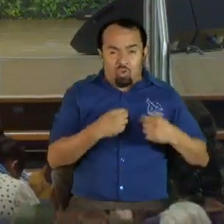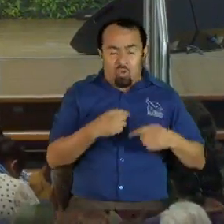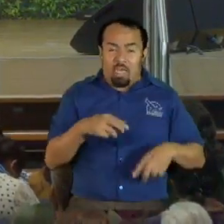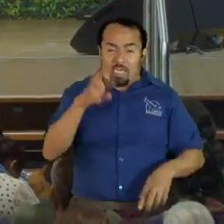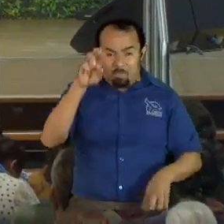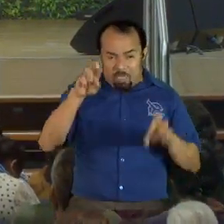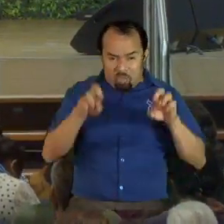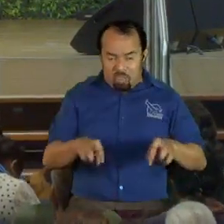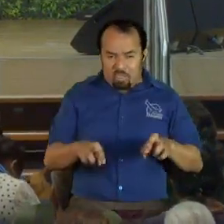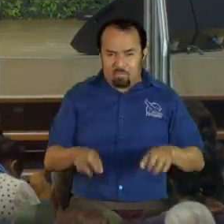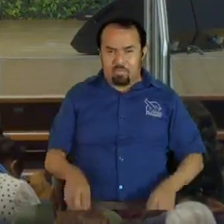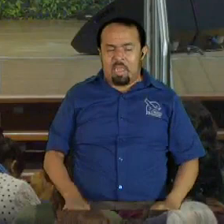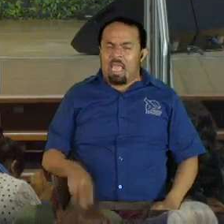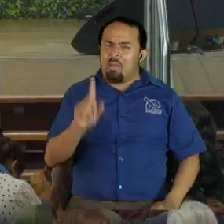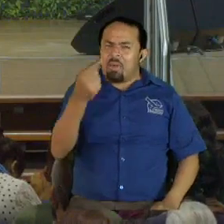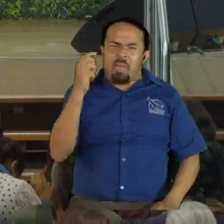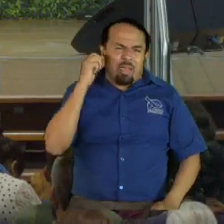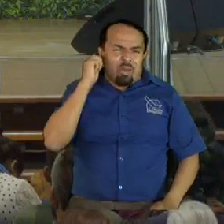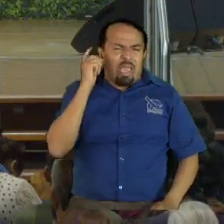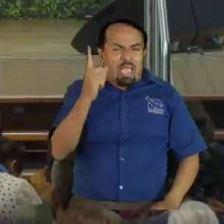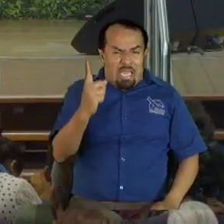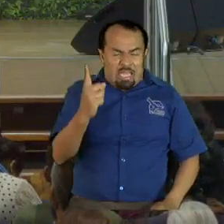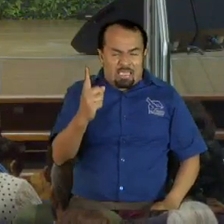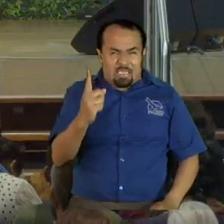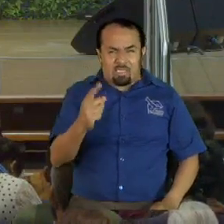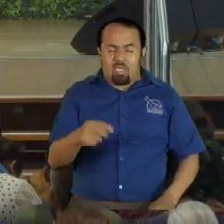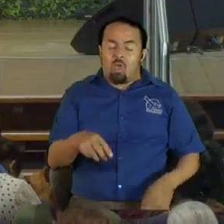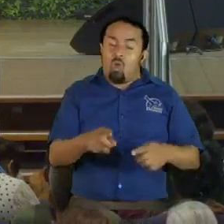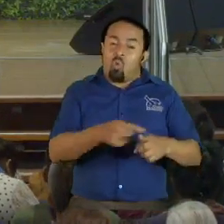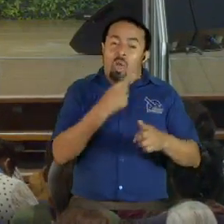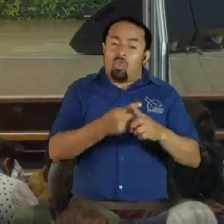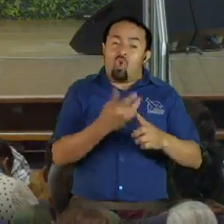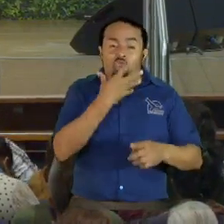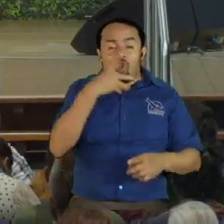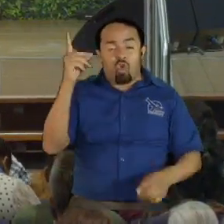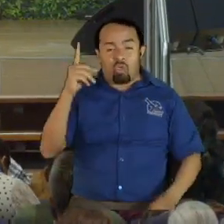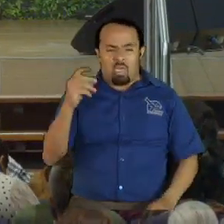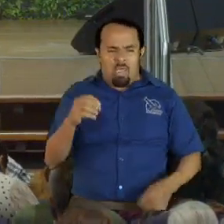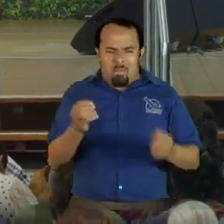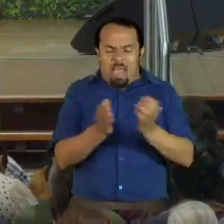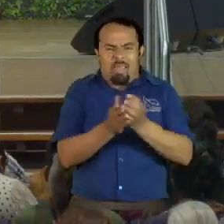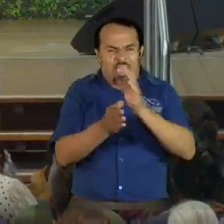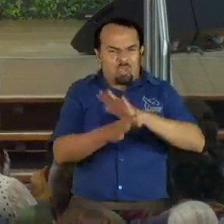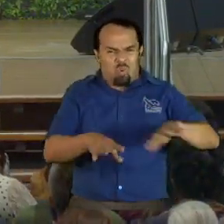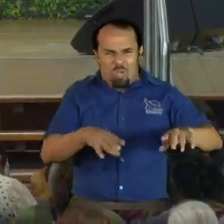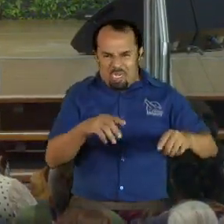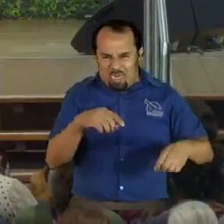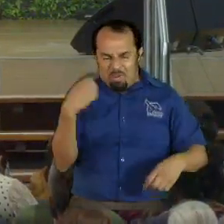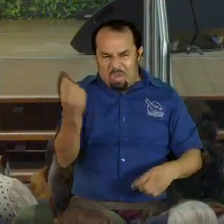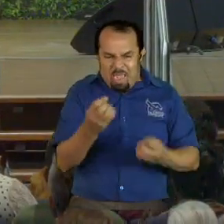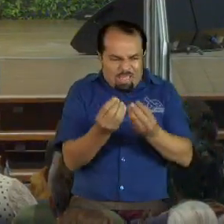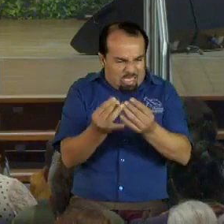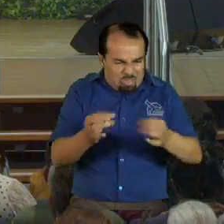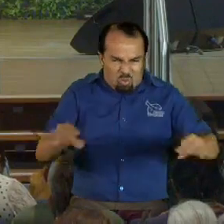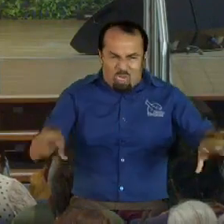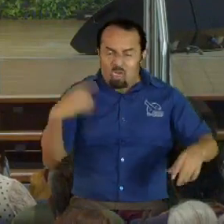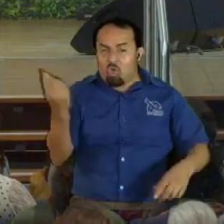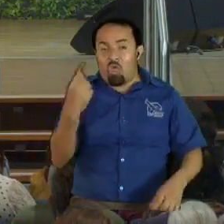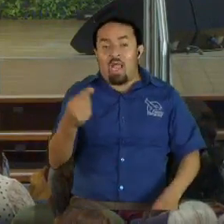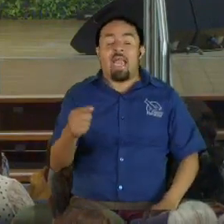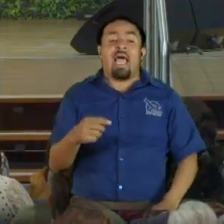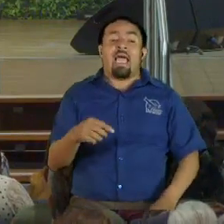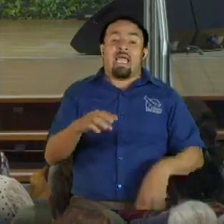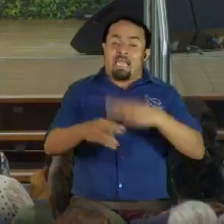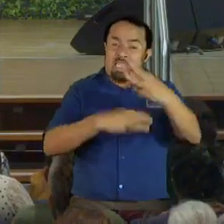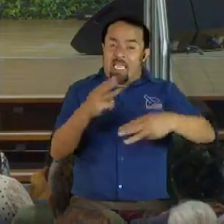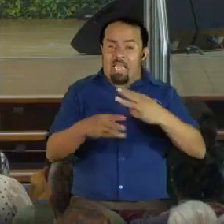En el libro de Génesis, cuando Dios va a destruir la tierra, se da cuenta que está toda contaminada, le pesó en su corazón, dice la